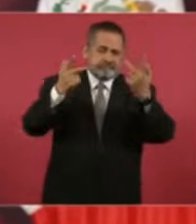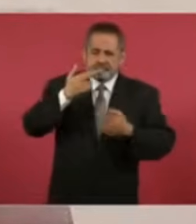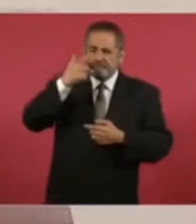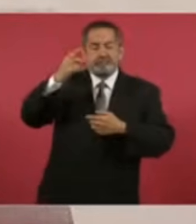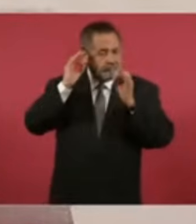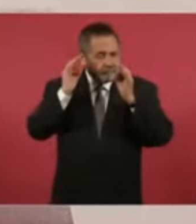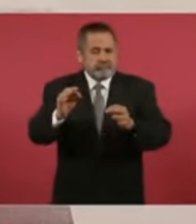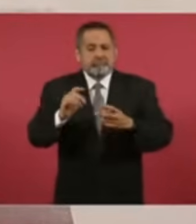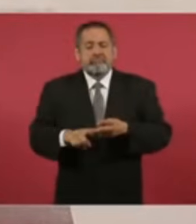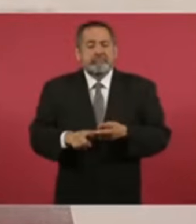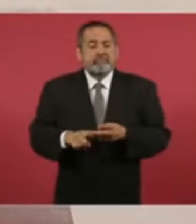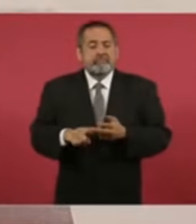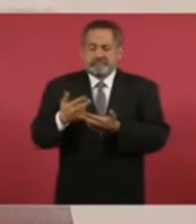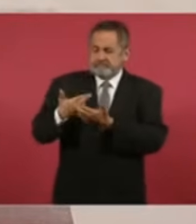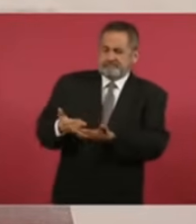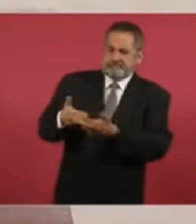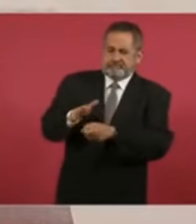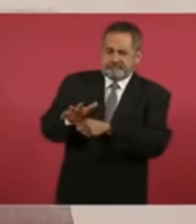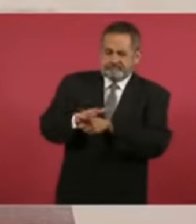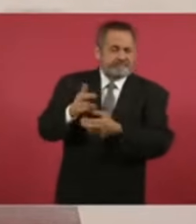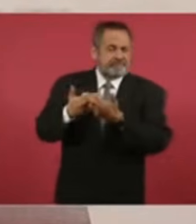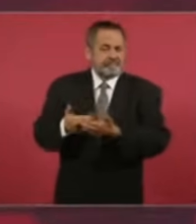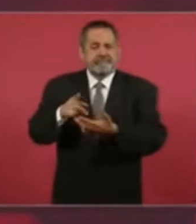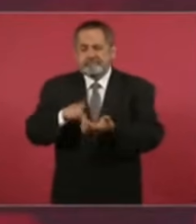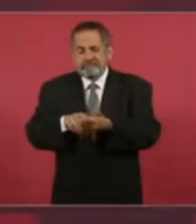reservas de